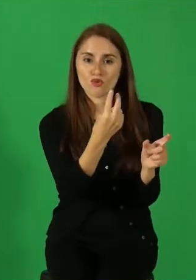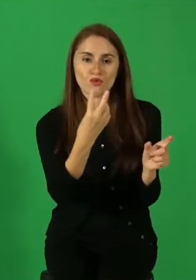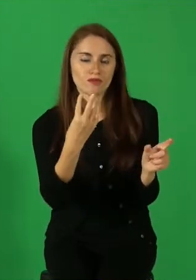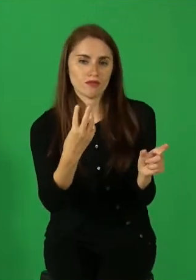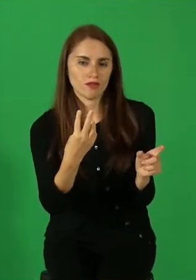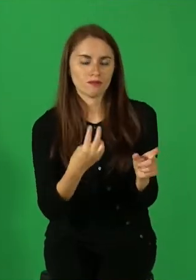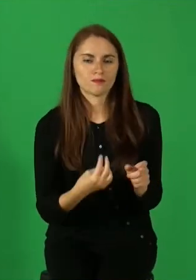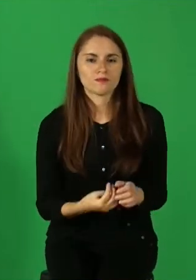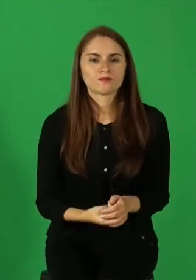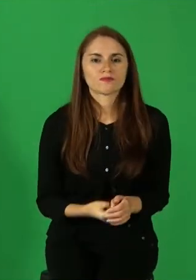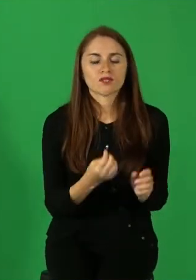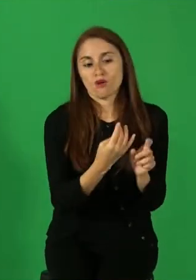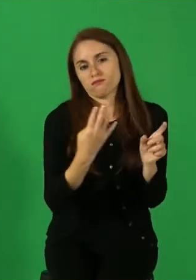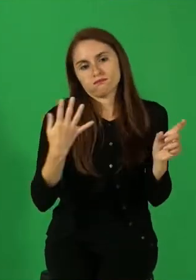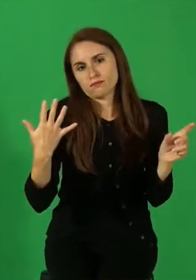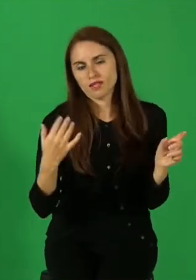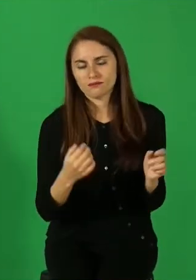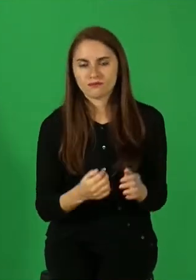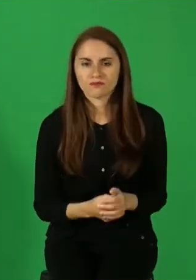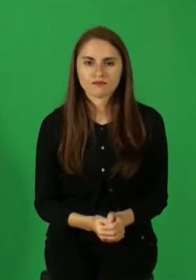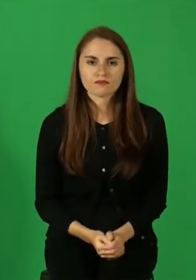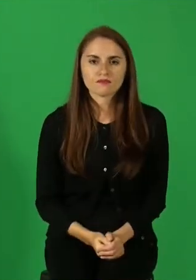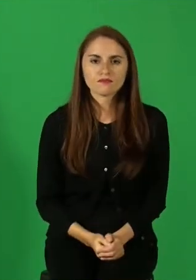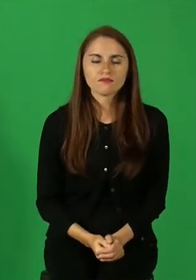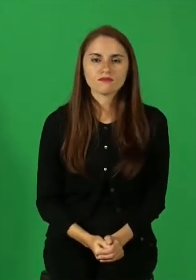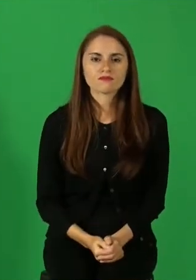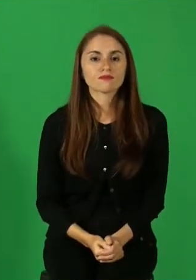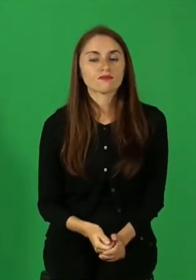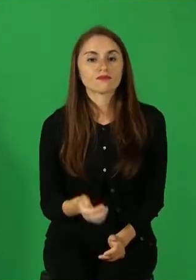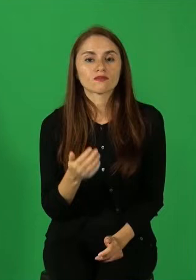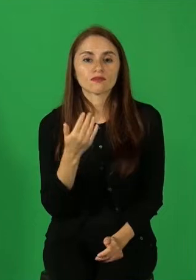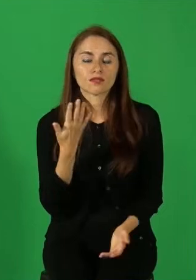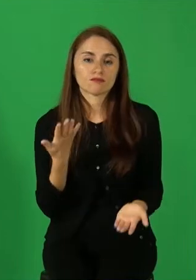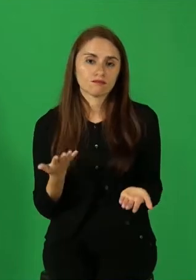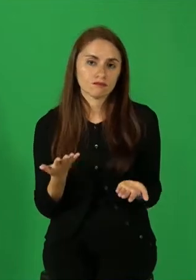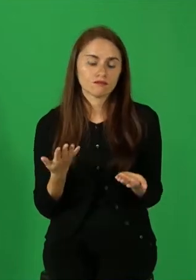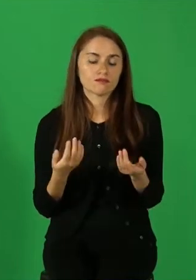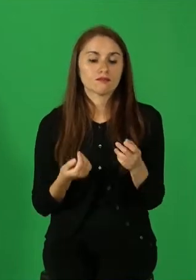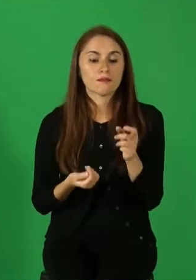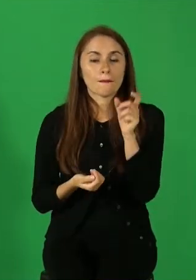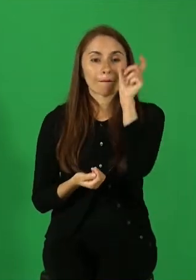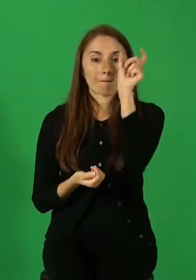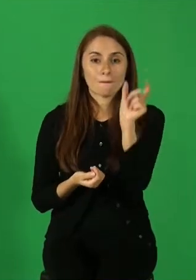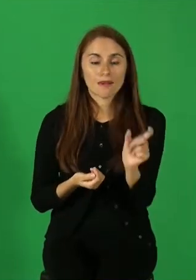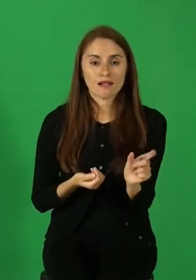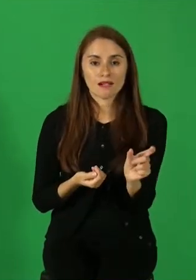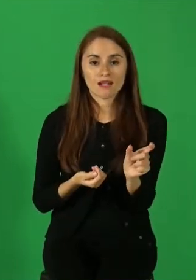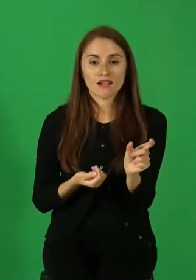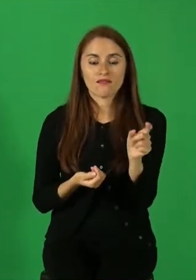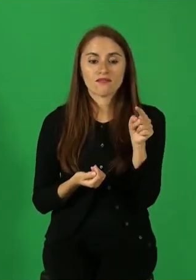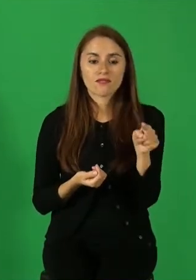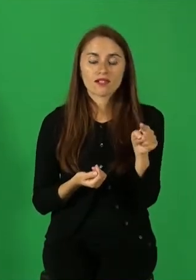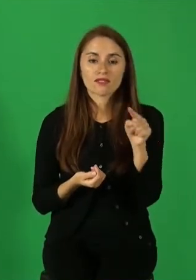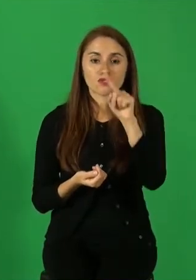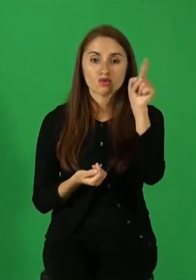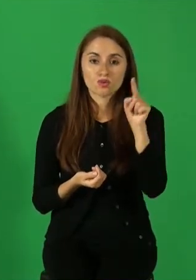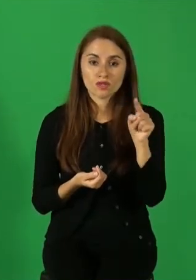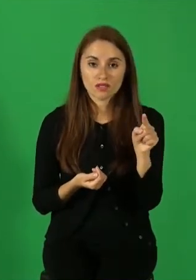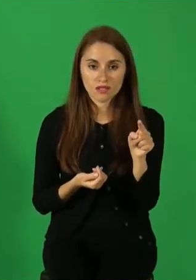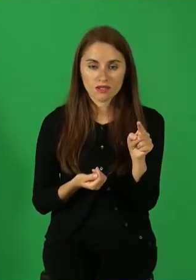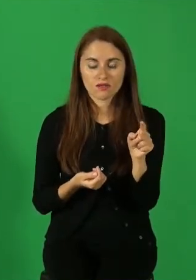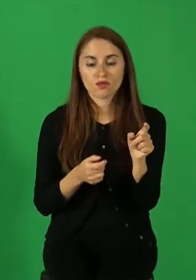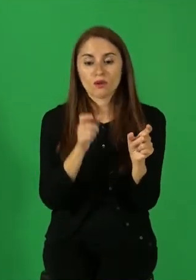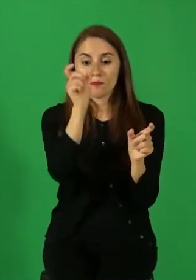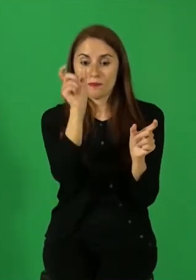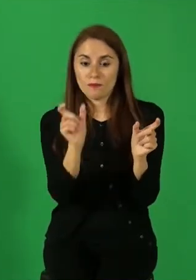una persona o más de ellos. Entonces, tanto la palabra núcleo del sujeto como la